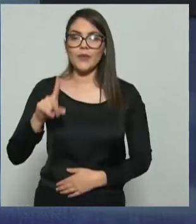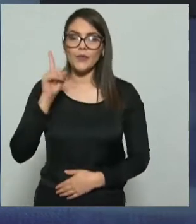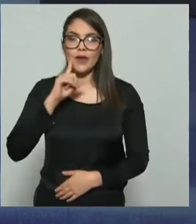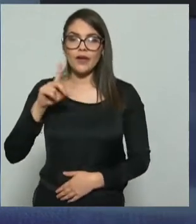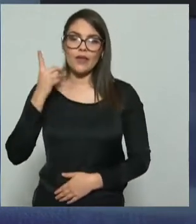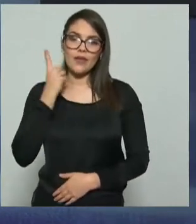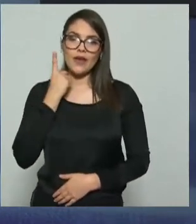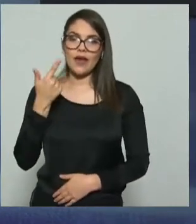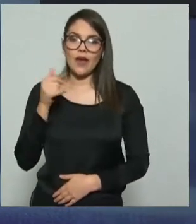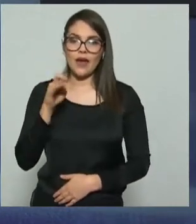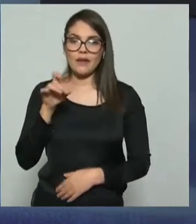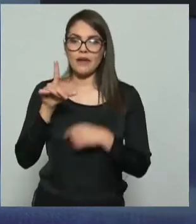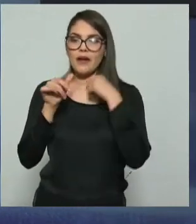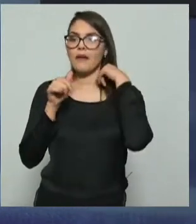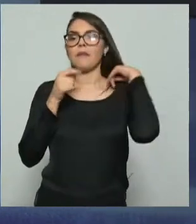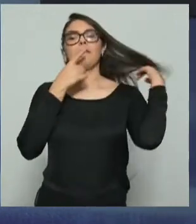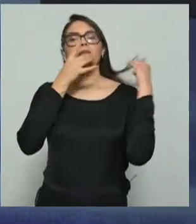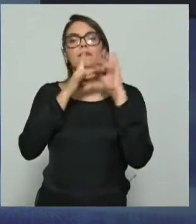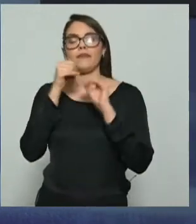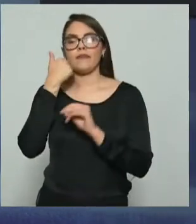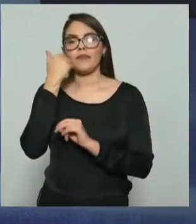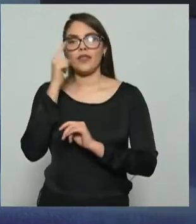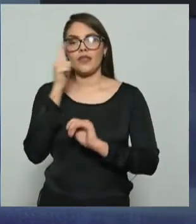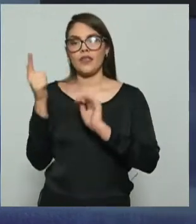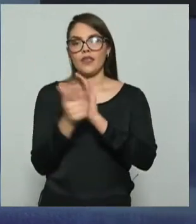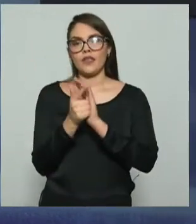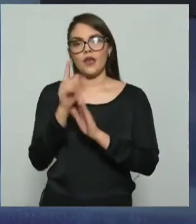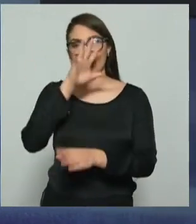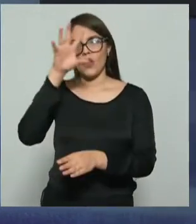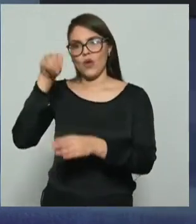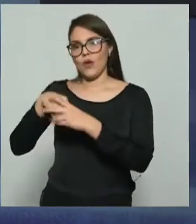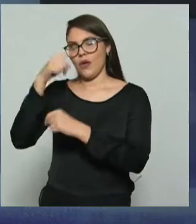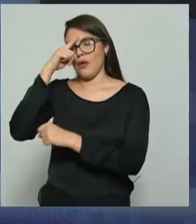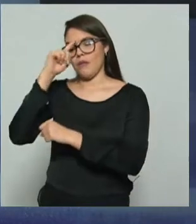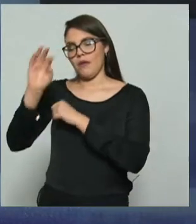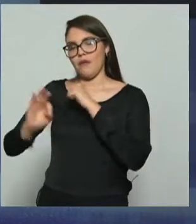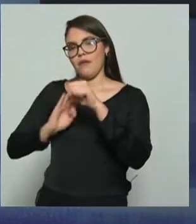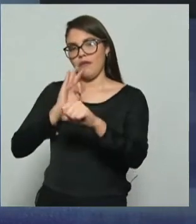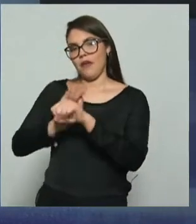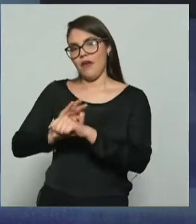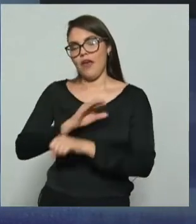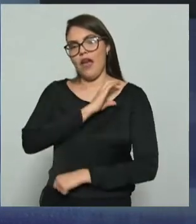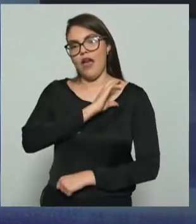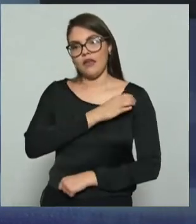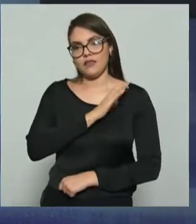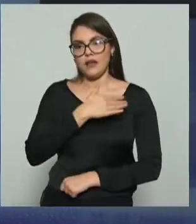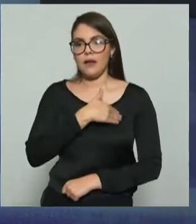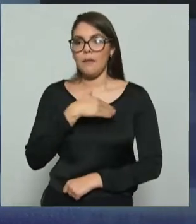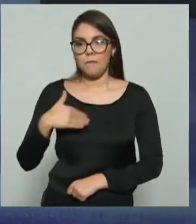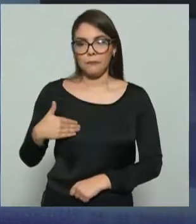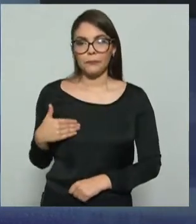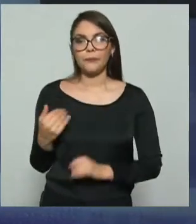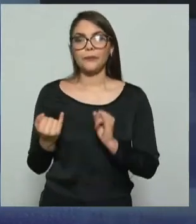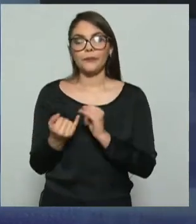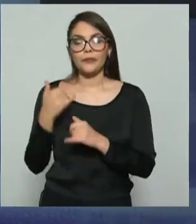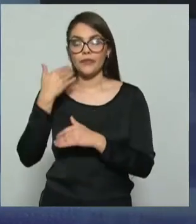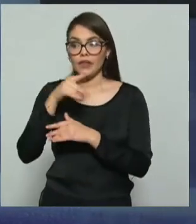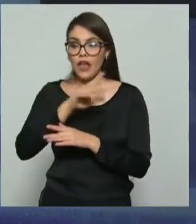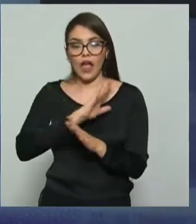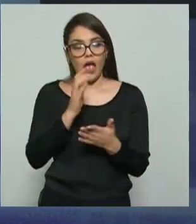Quiroga, que busca una ley para la atención integral del cáncer de mama y que busca que tengan atención incluso después de